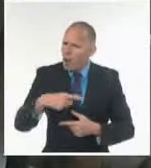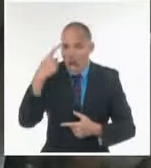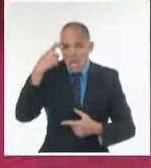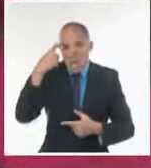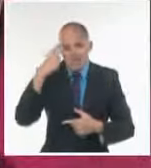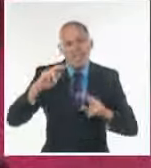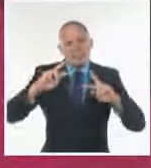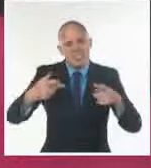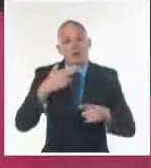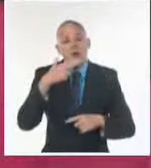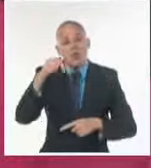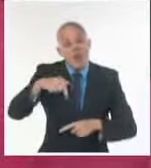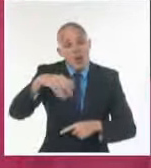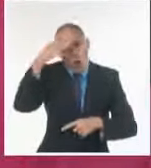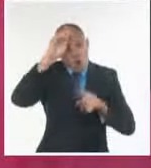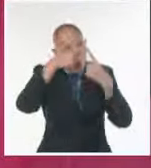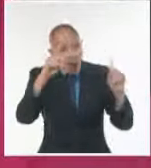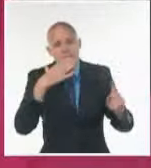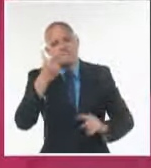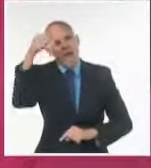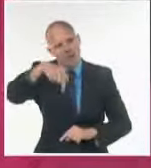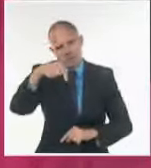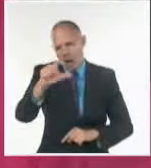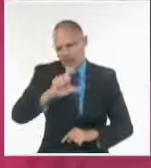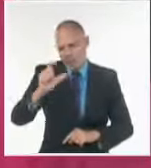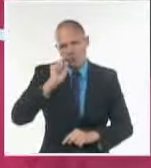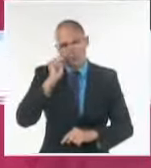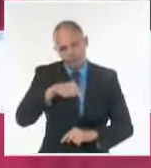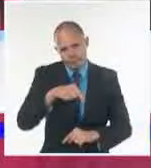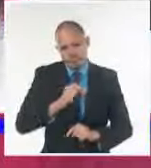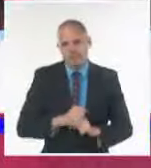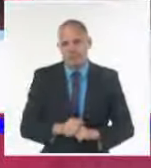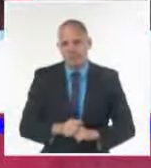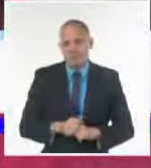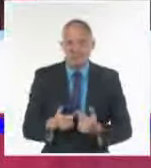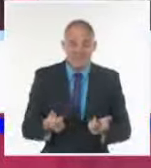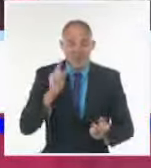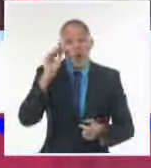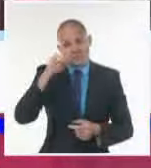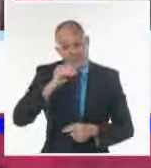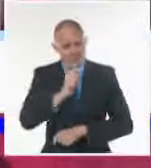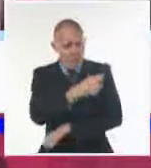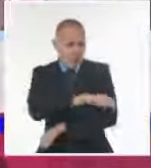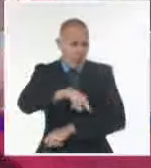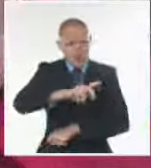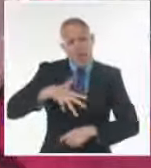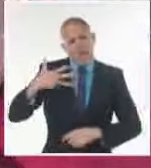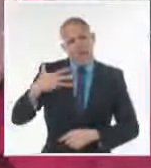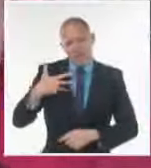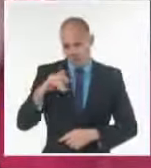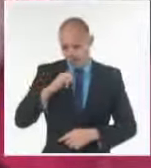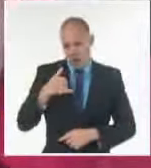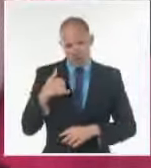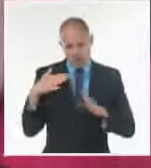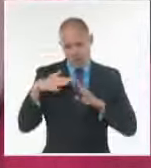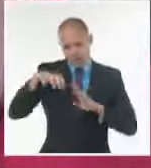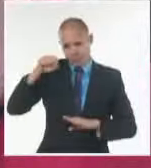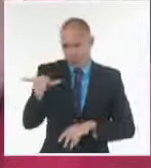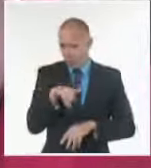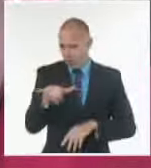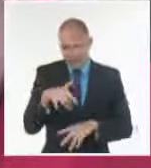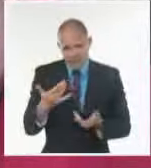nuevamente. Nosotros también sufrimos el déficit de generación en carne propia, como todos los trabajadores de la